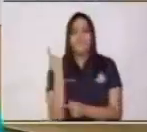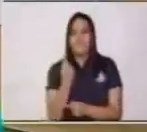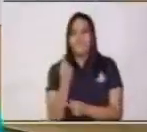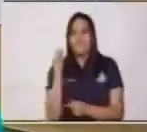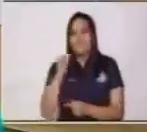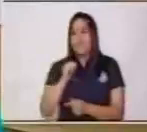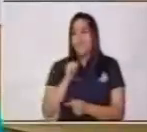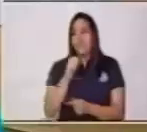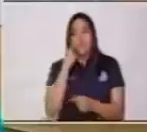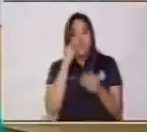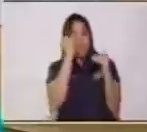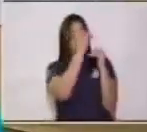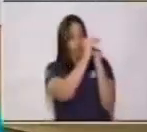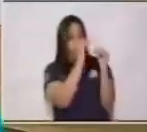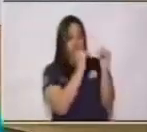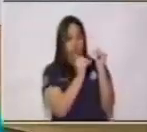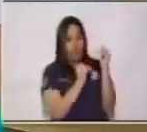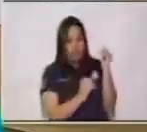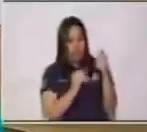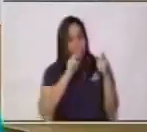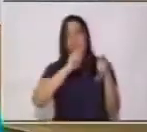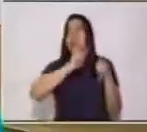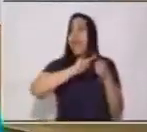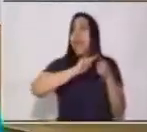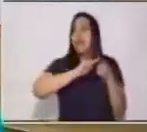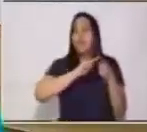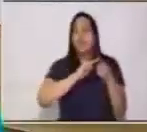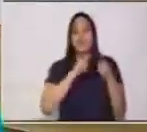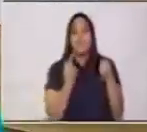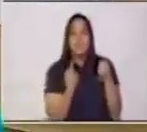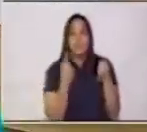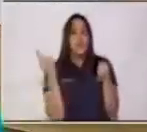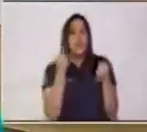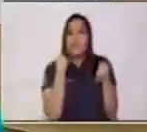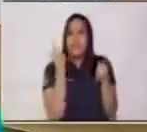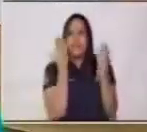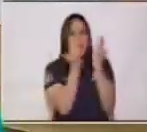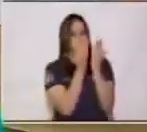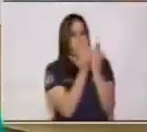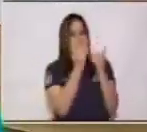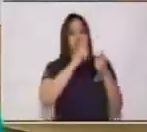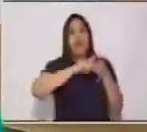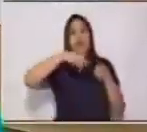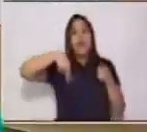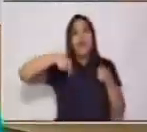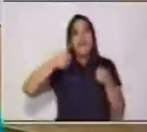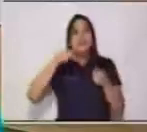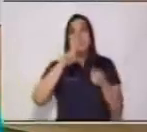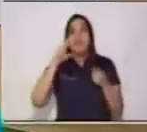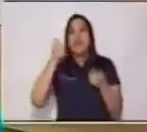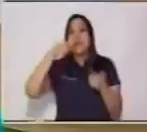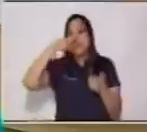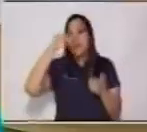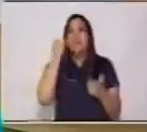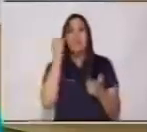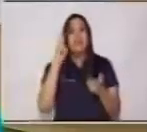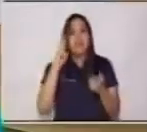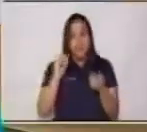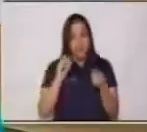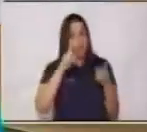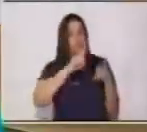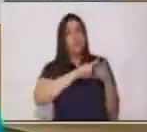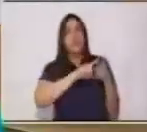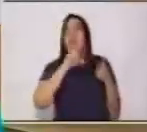en los cuales se divide. Son los géneros que más se estudian. Tenemos el género narrativo, el